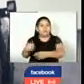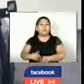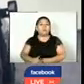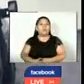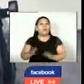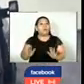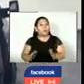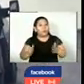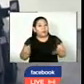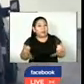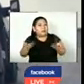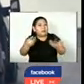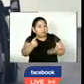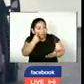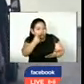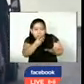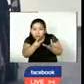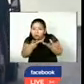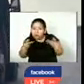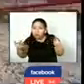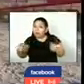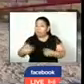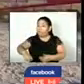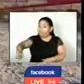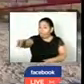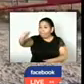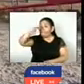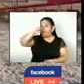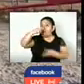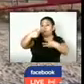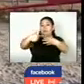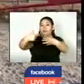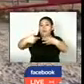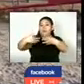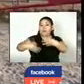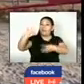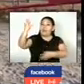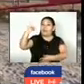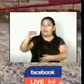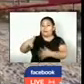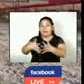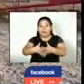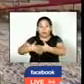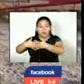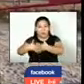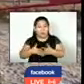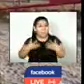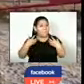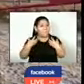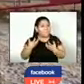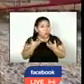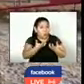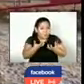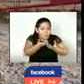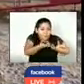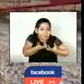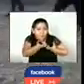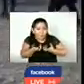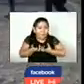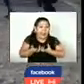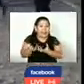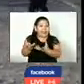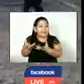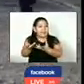Y es que luego de la disminución en la rigurosidad de las políticas migratorias estadounidenses, cientos de indocumentados intentan